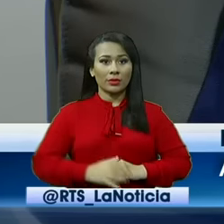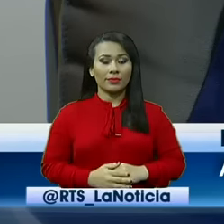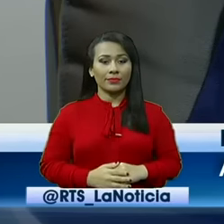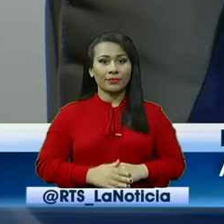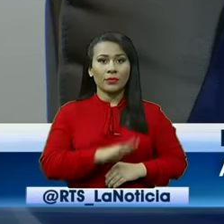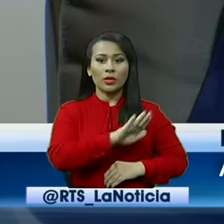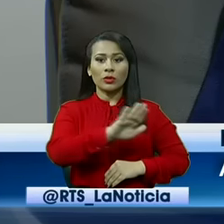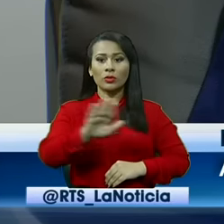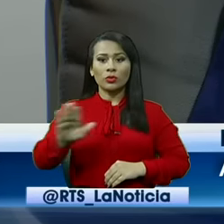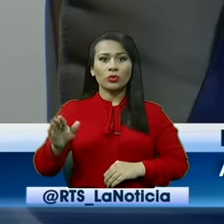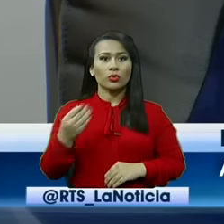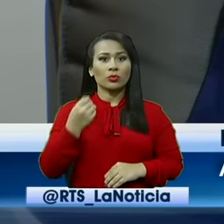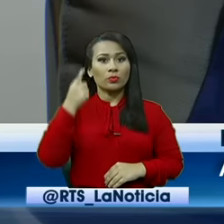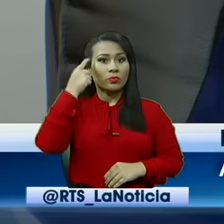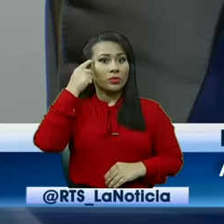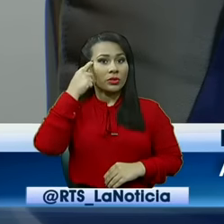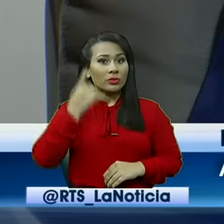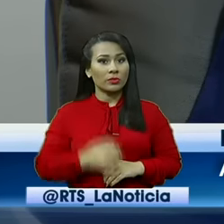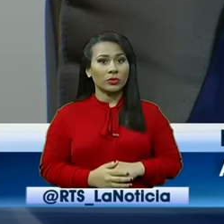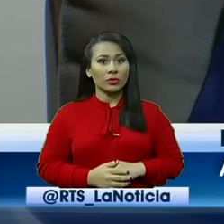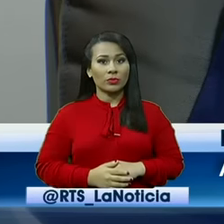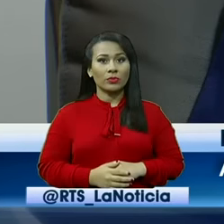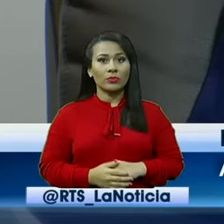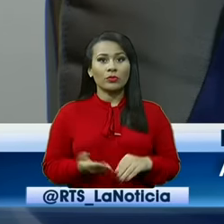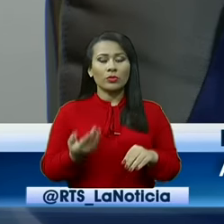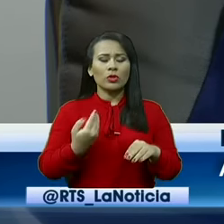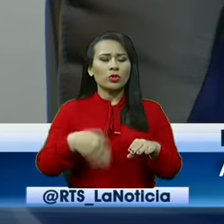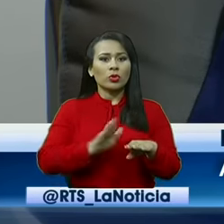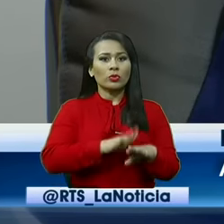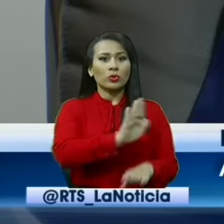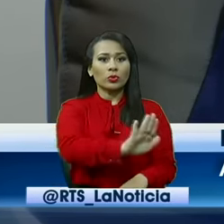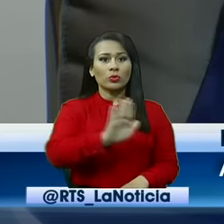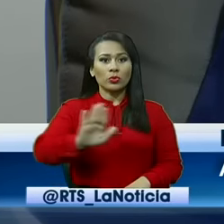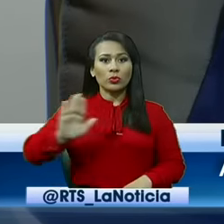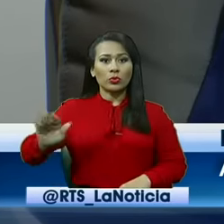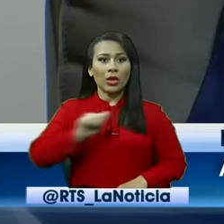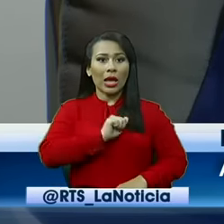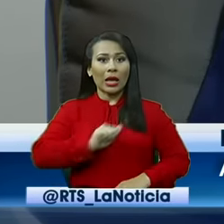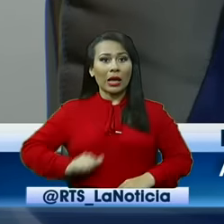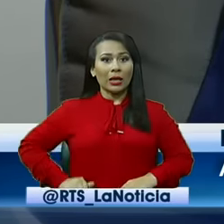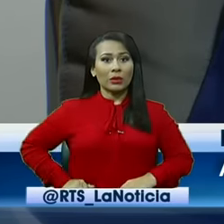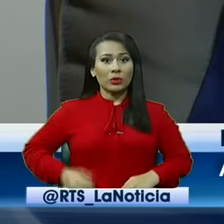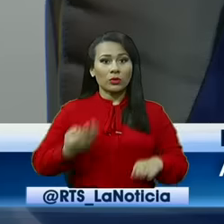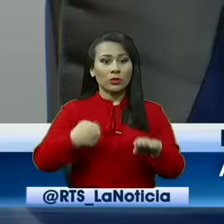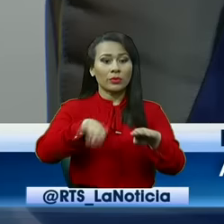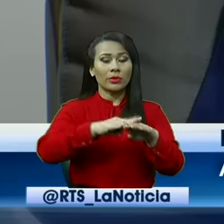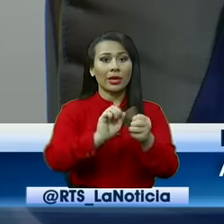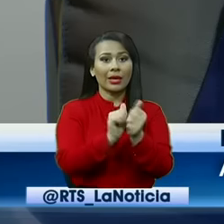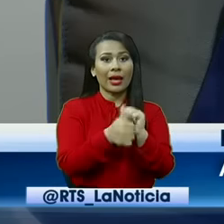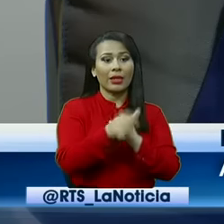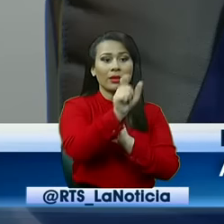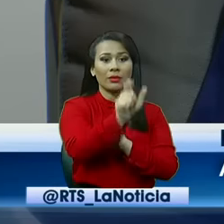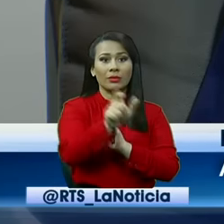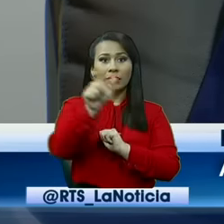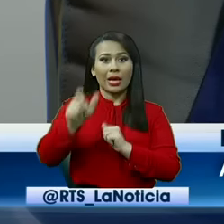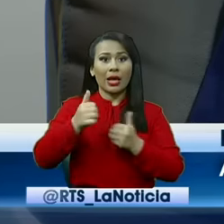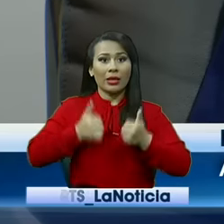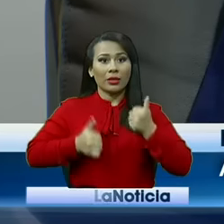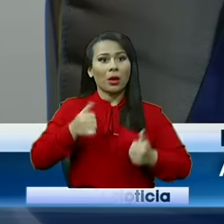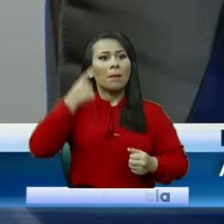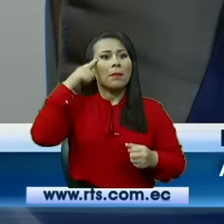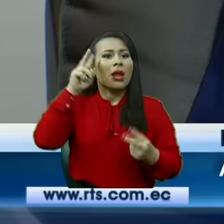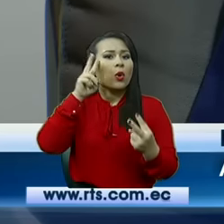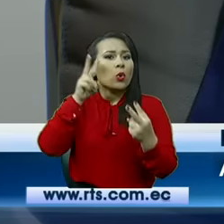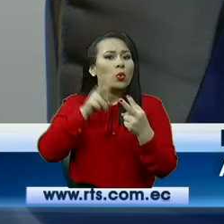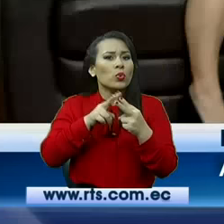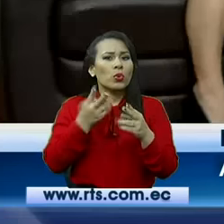las posiciones las actitudes y la personalidad de los candidatos para que conozca la ciudadanía